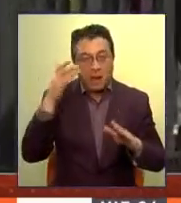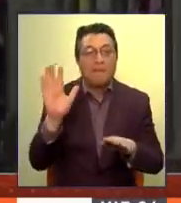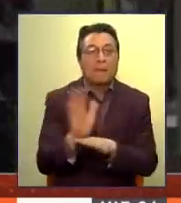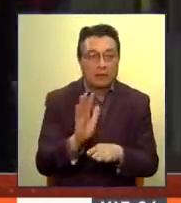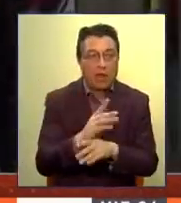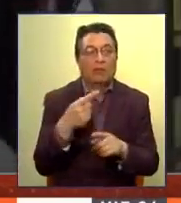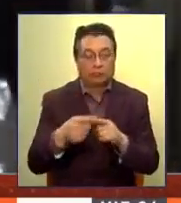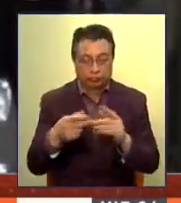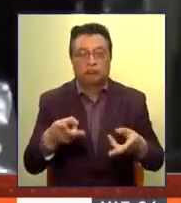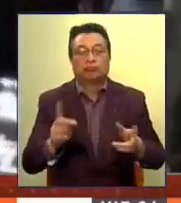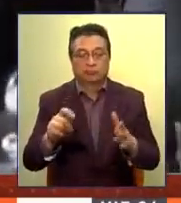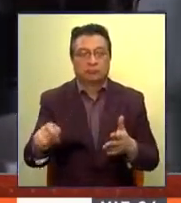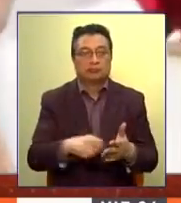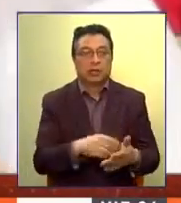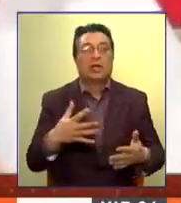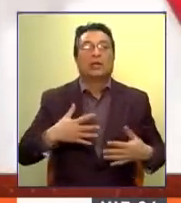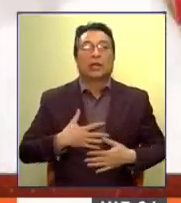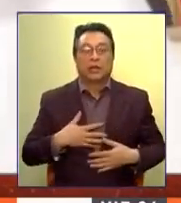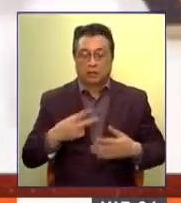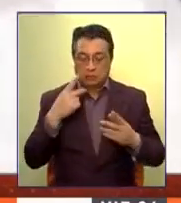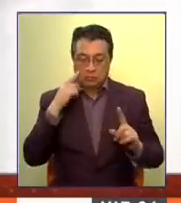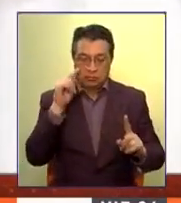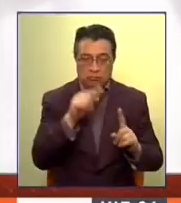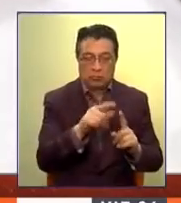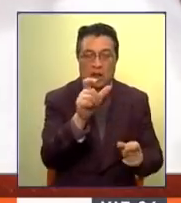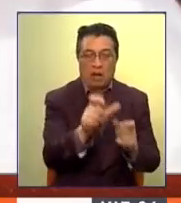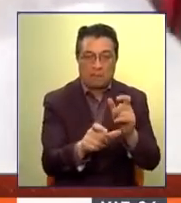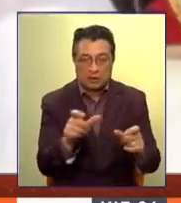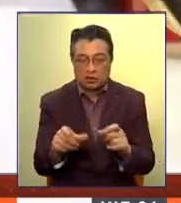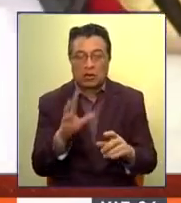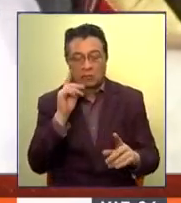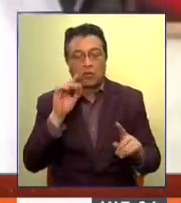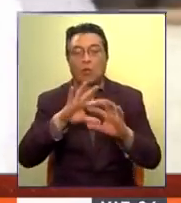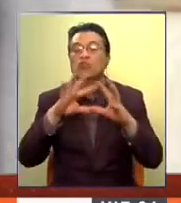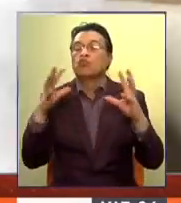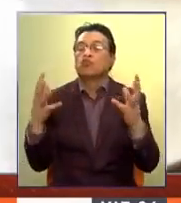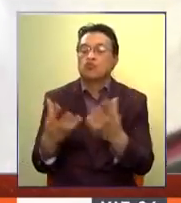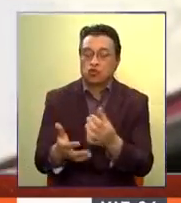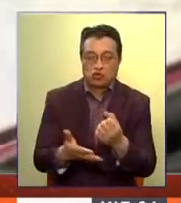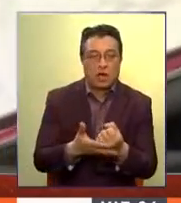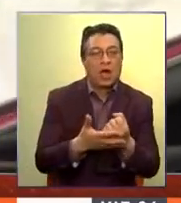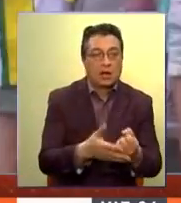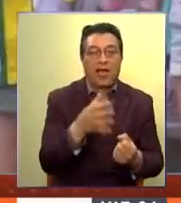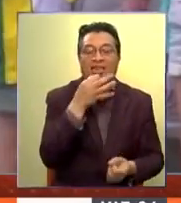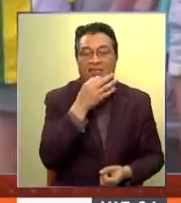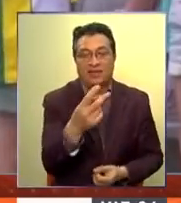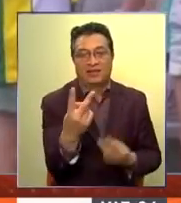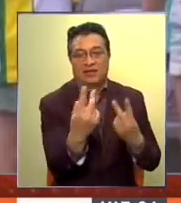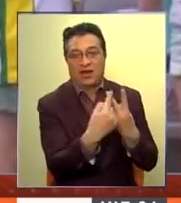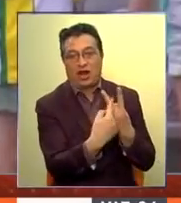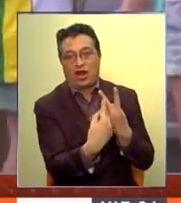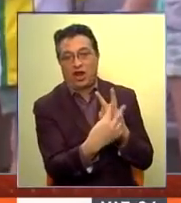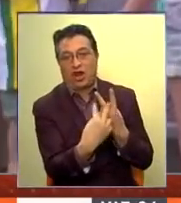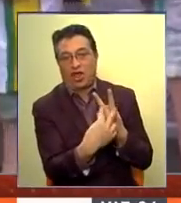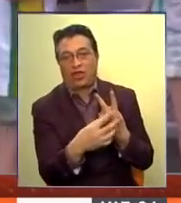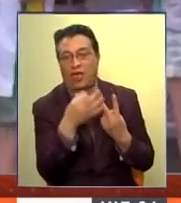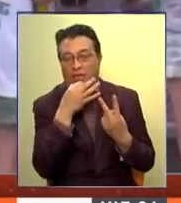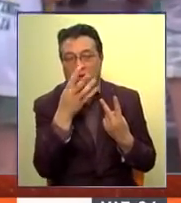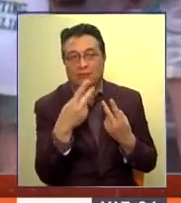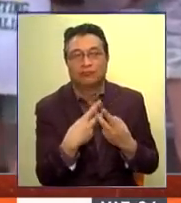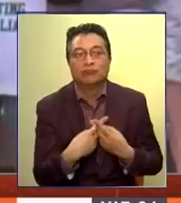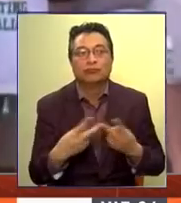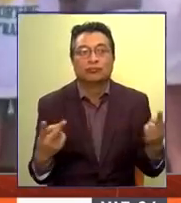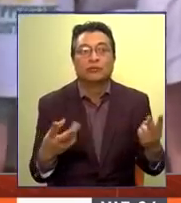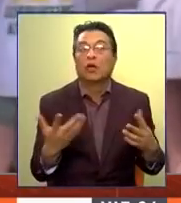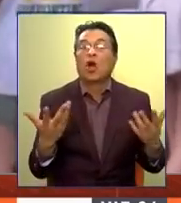películas. Queremos poner el foco en las personas y en las causas alrededor del mundo, dijo esta pareja a través de un comunicado. No